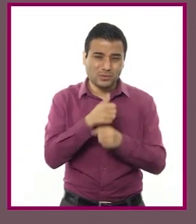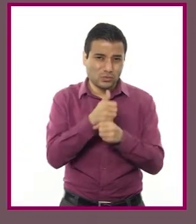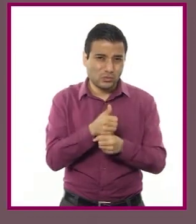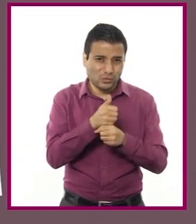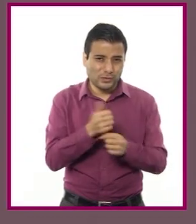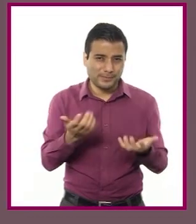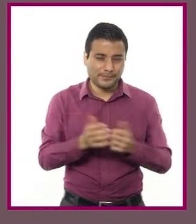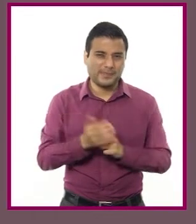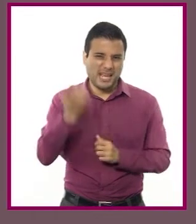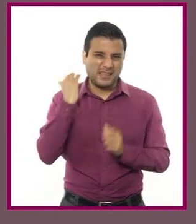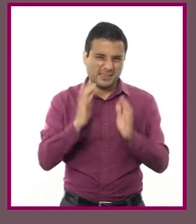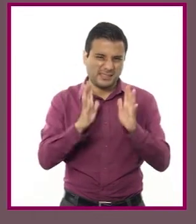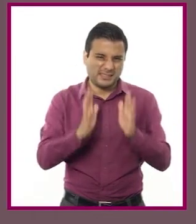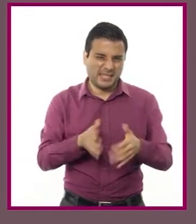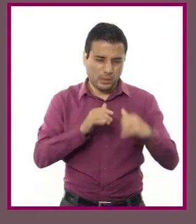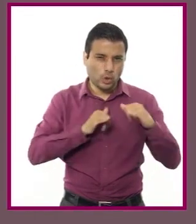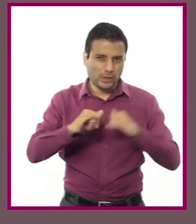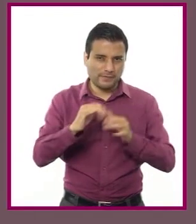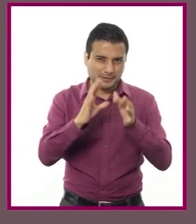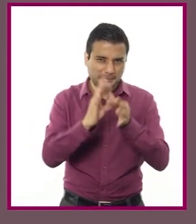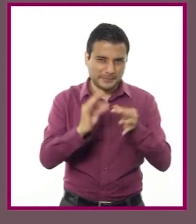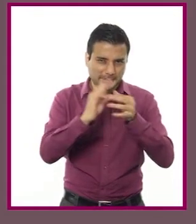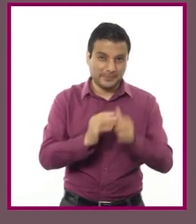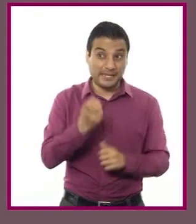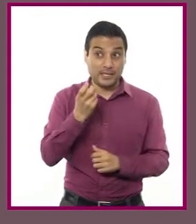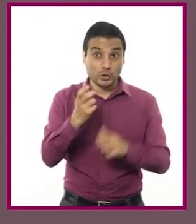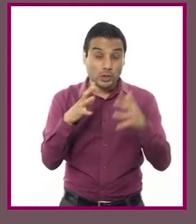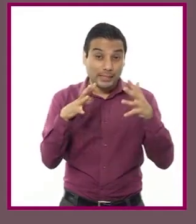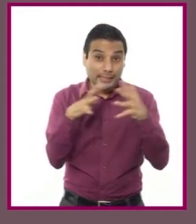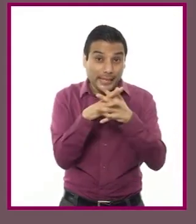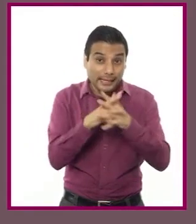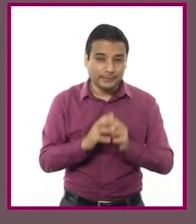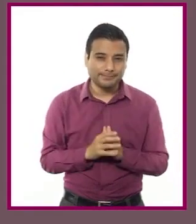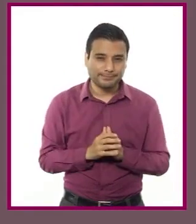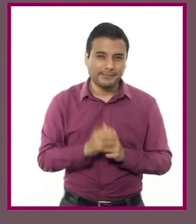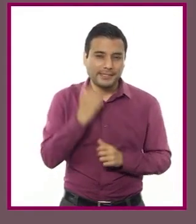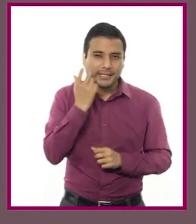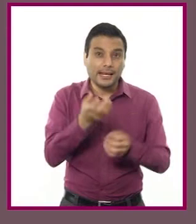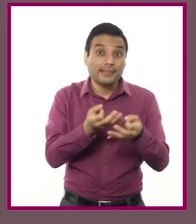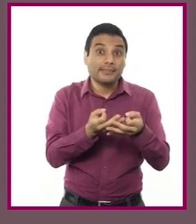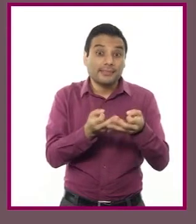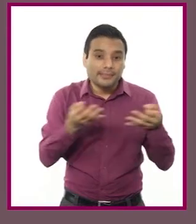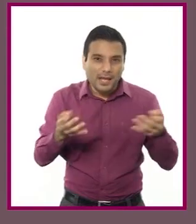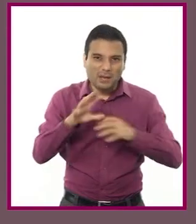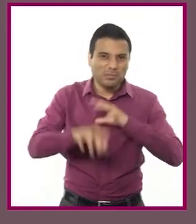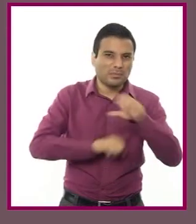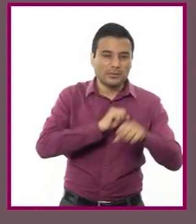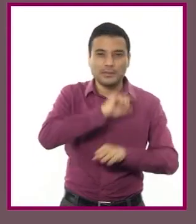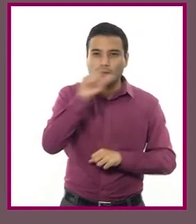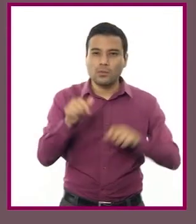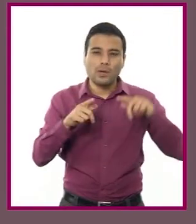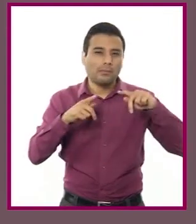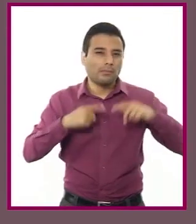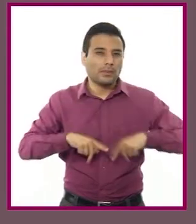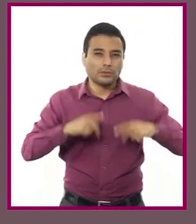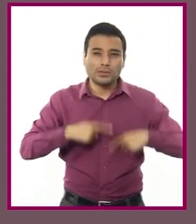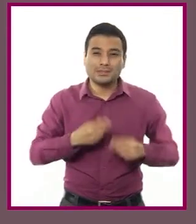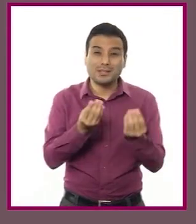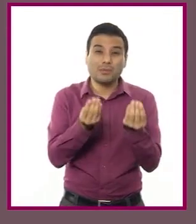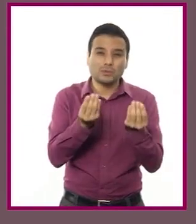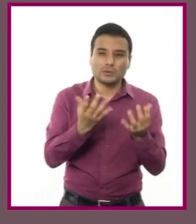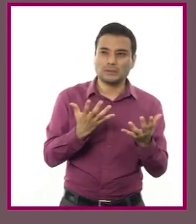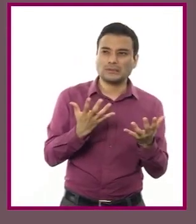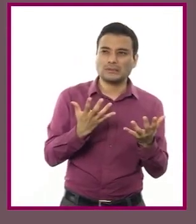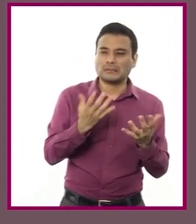Como has estudiado en geografía, estos conflictos territoriales son una de las causas de la migración. Muchas de las personas que son obligadas a